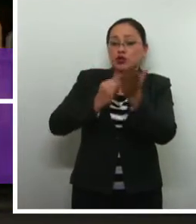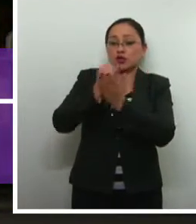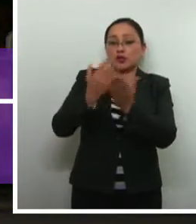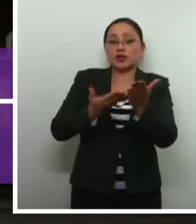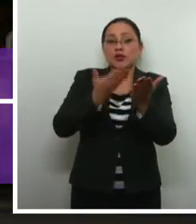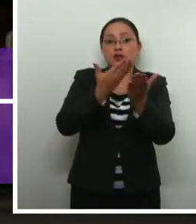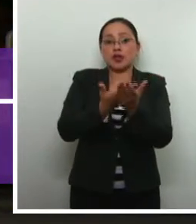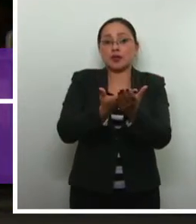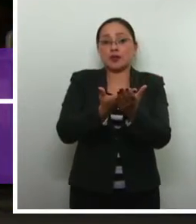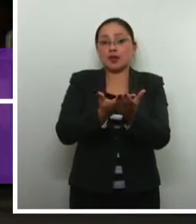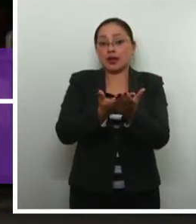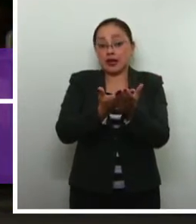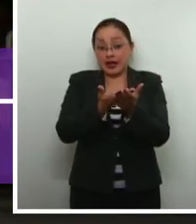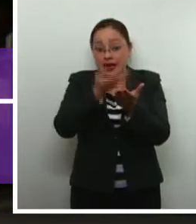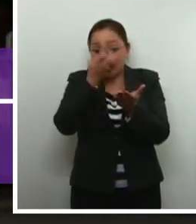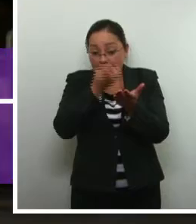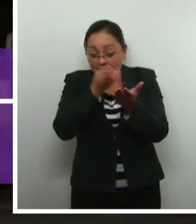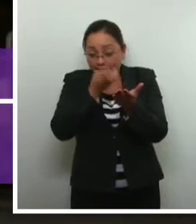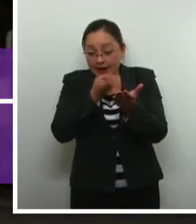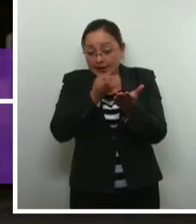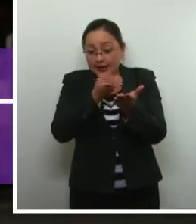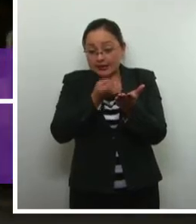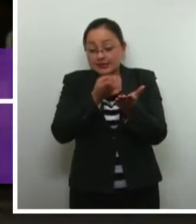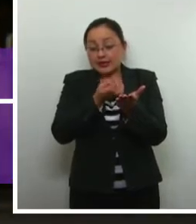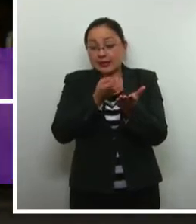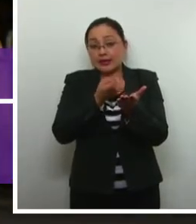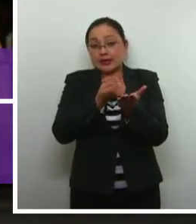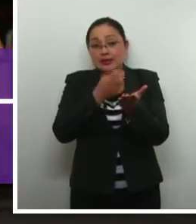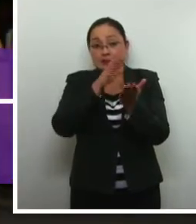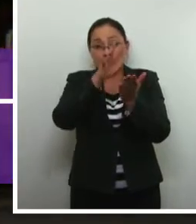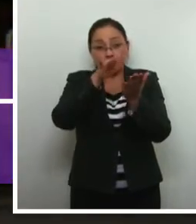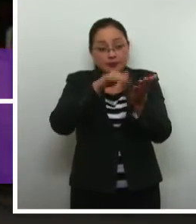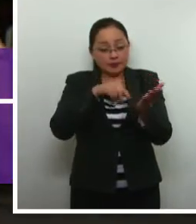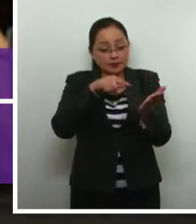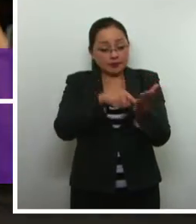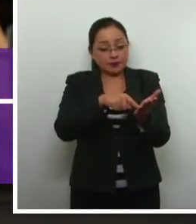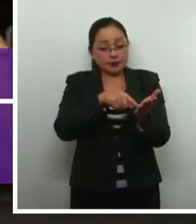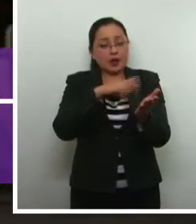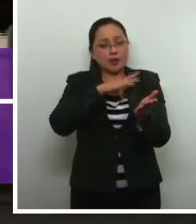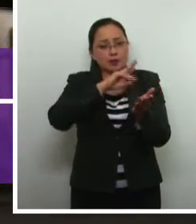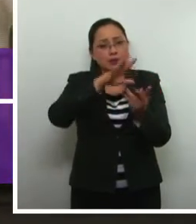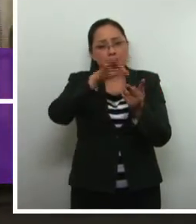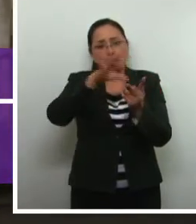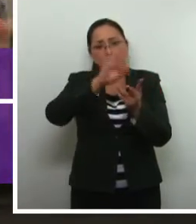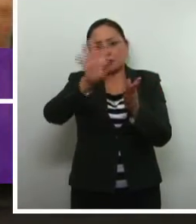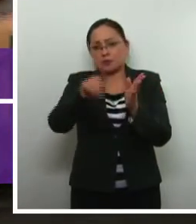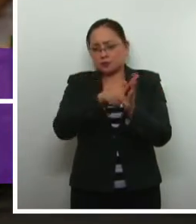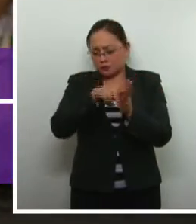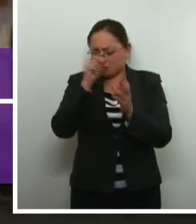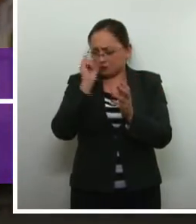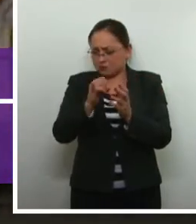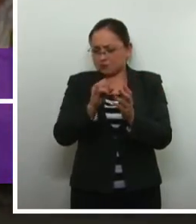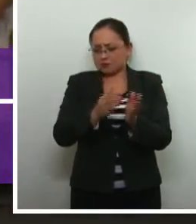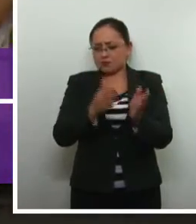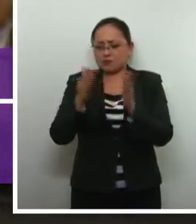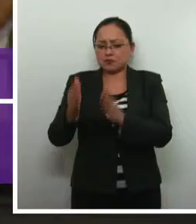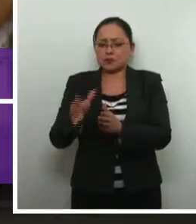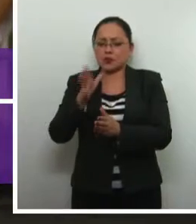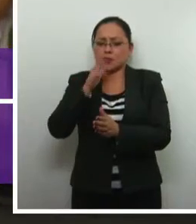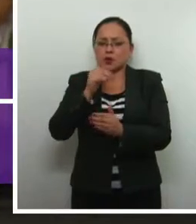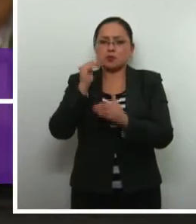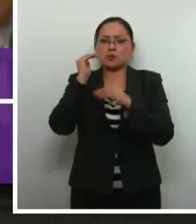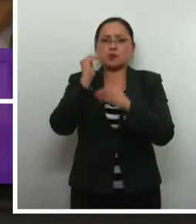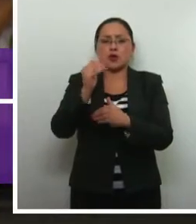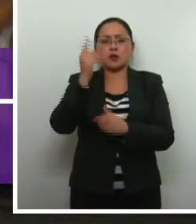comisión, sobre ese nuevo dictamen de la comisión caben reservas. Y desde luego no se pueden